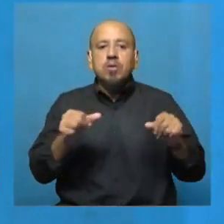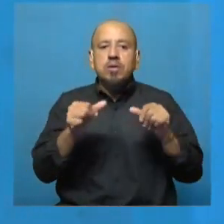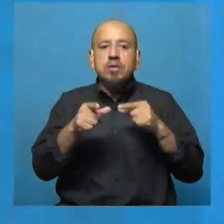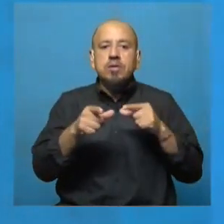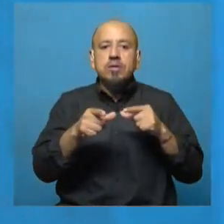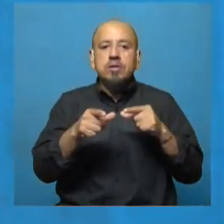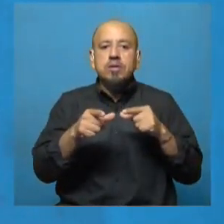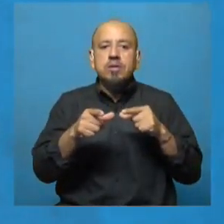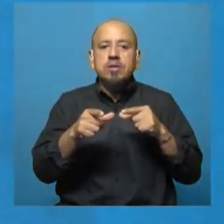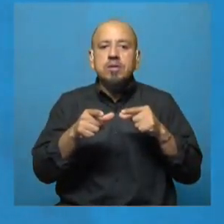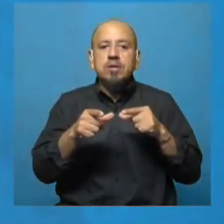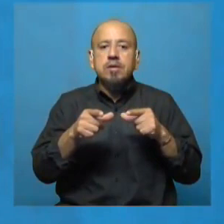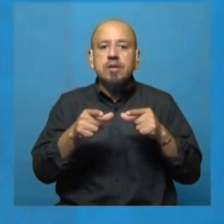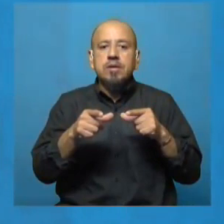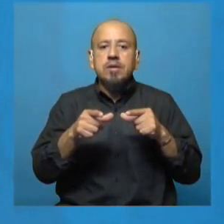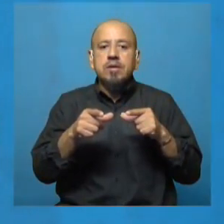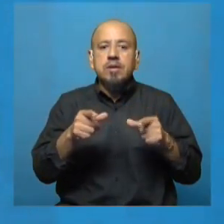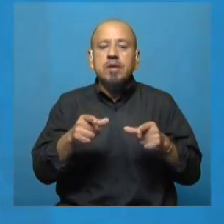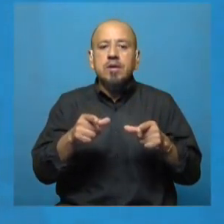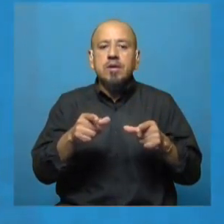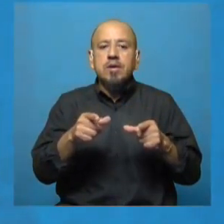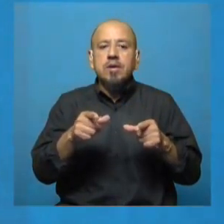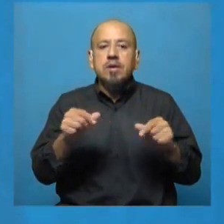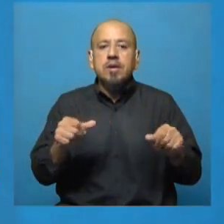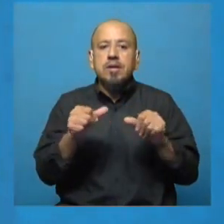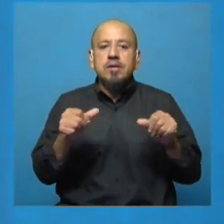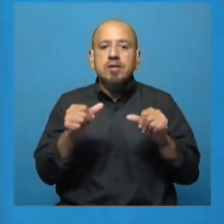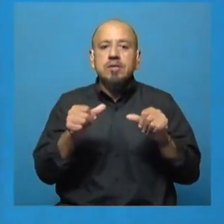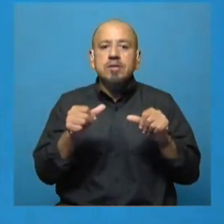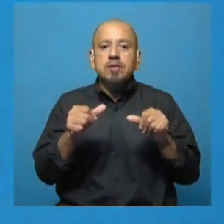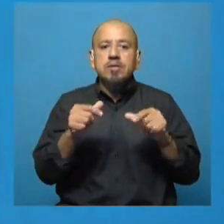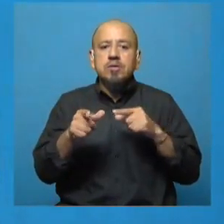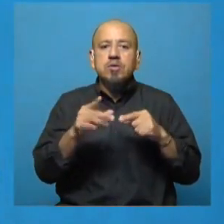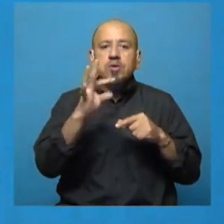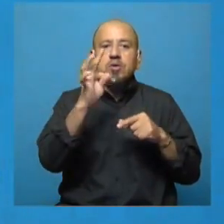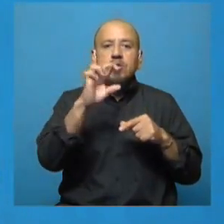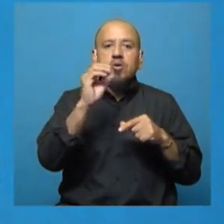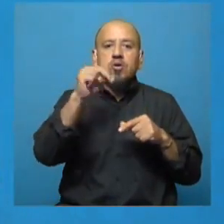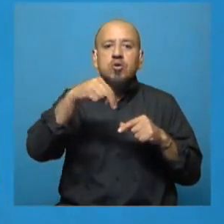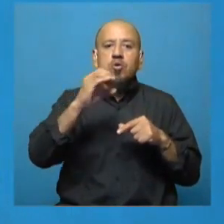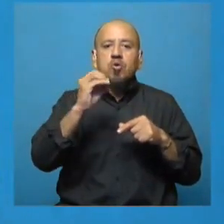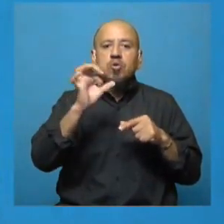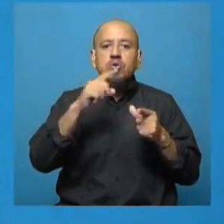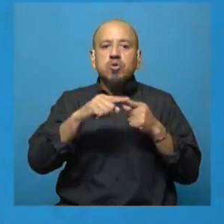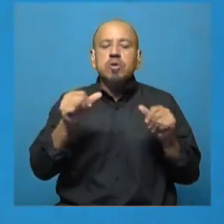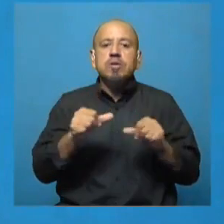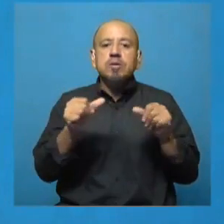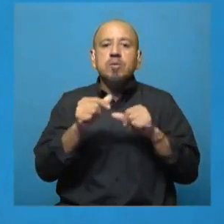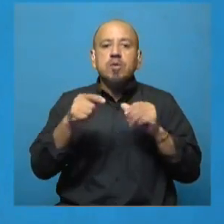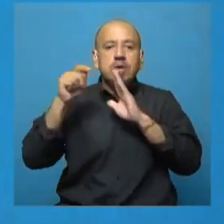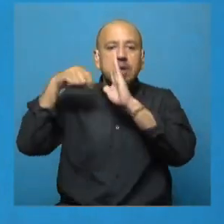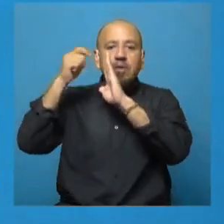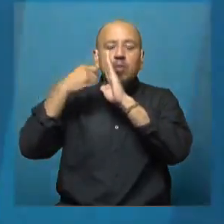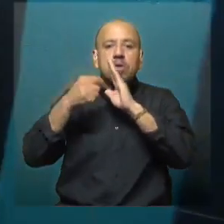ella este este particiciamos participamos el cementerio César Troncoso Pedro perrota y yo en la película